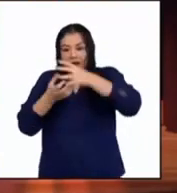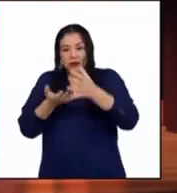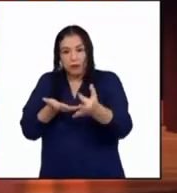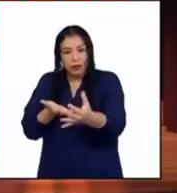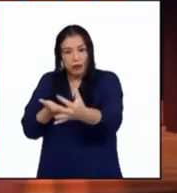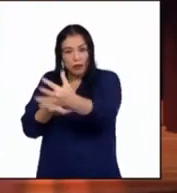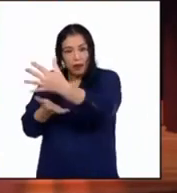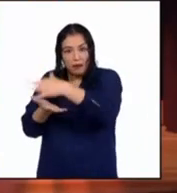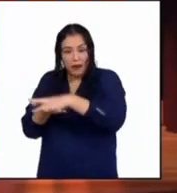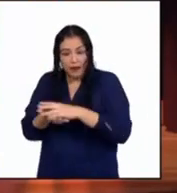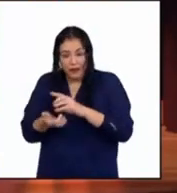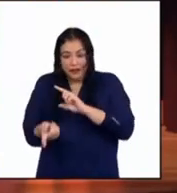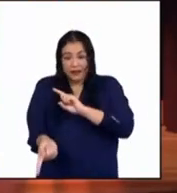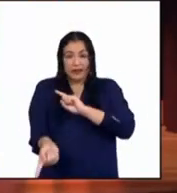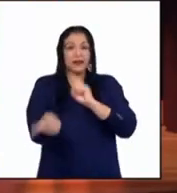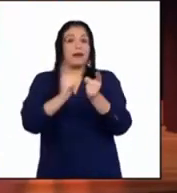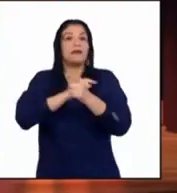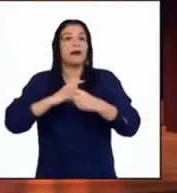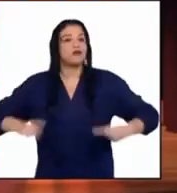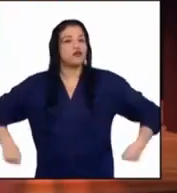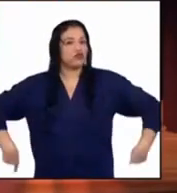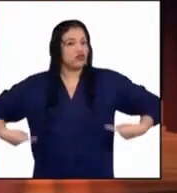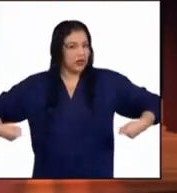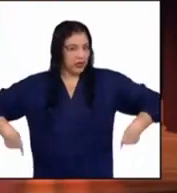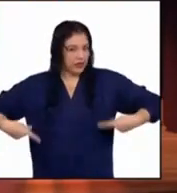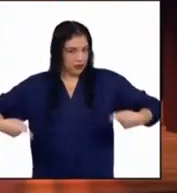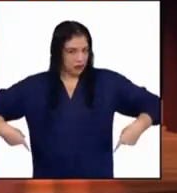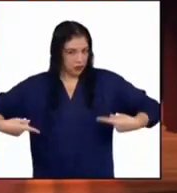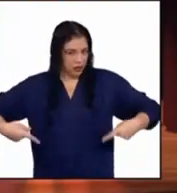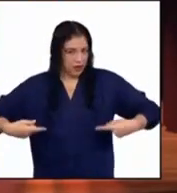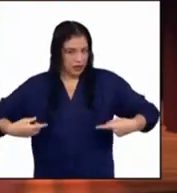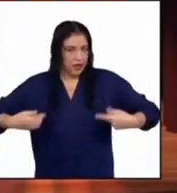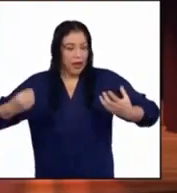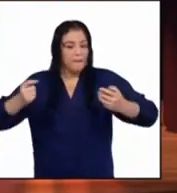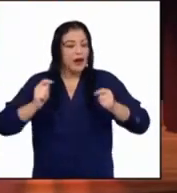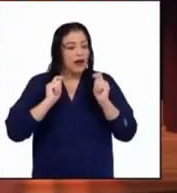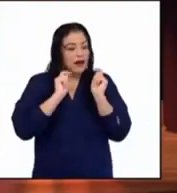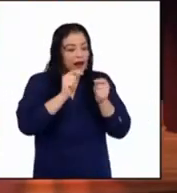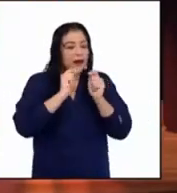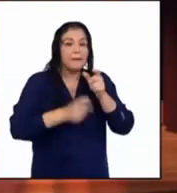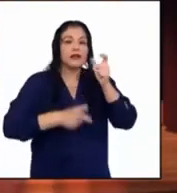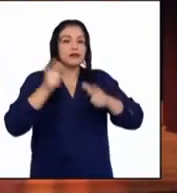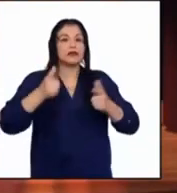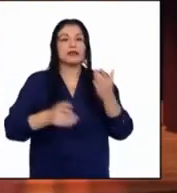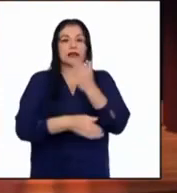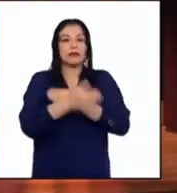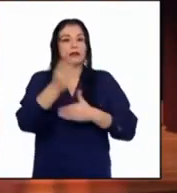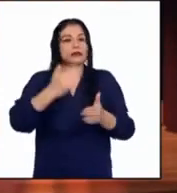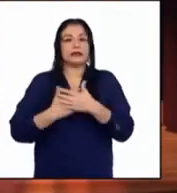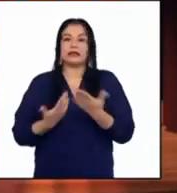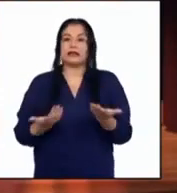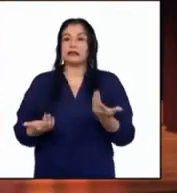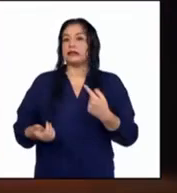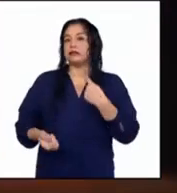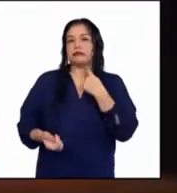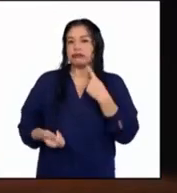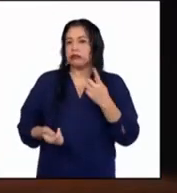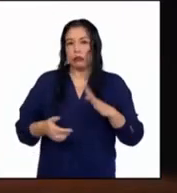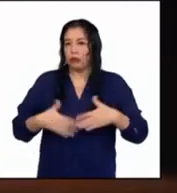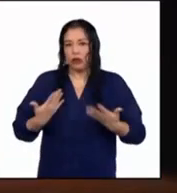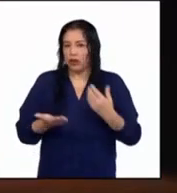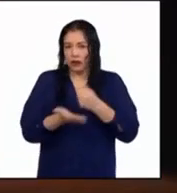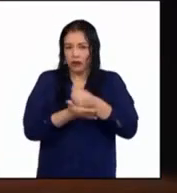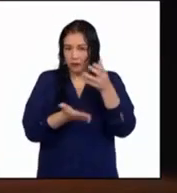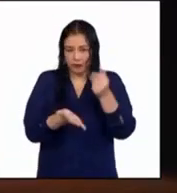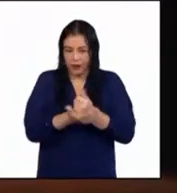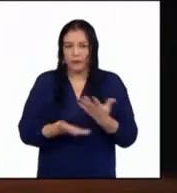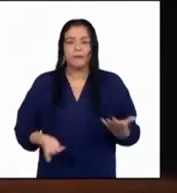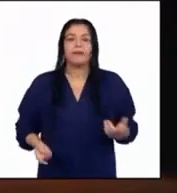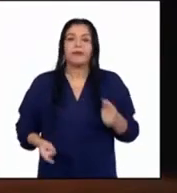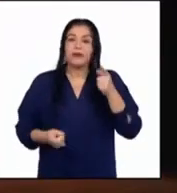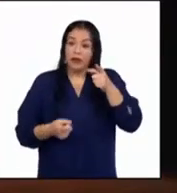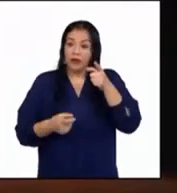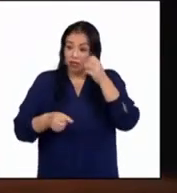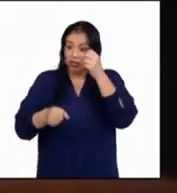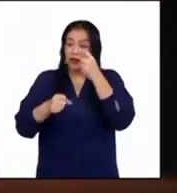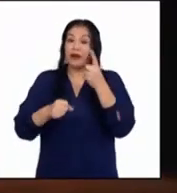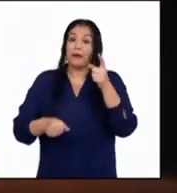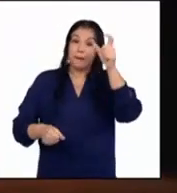ellos iban a conseguir sillas de ruedas para dárselas a personas con discapacidad que no tenían la manera de acceder a ellas. Trabajan en una empresa